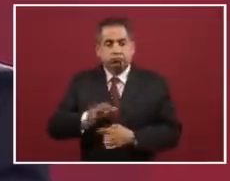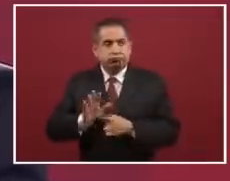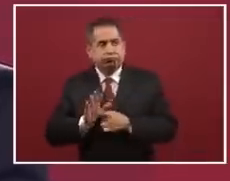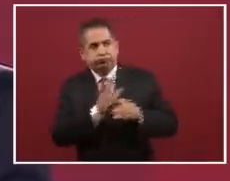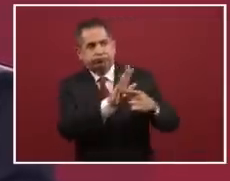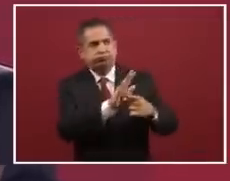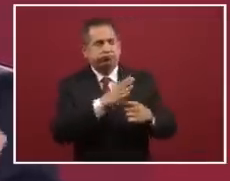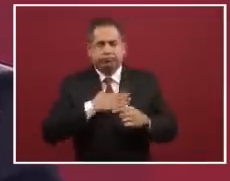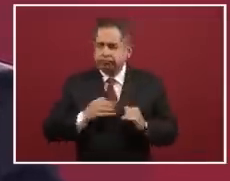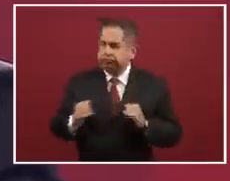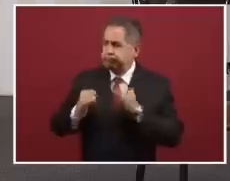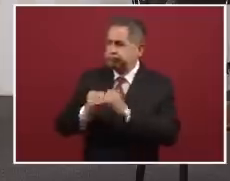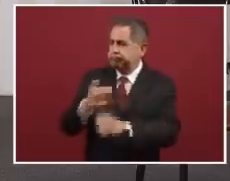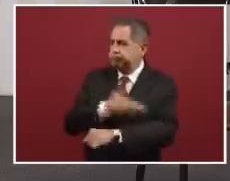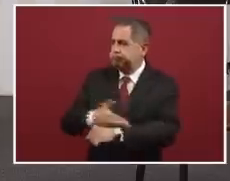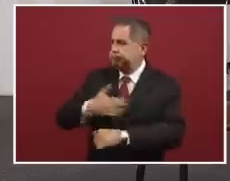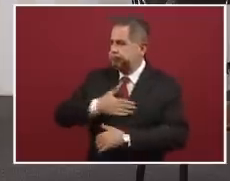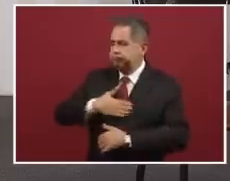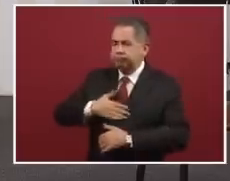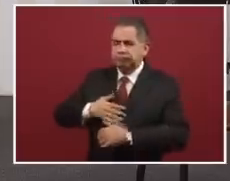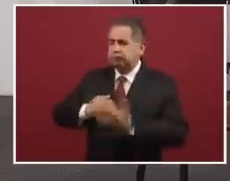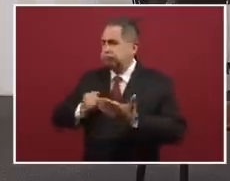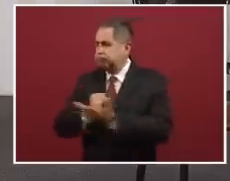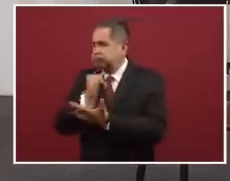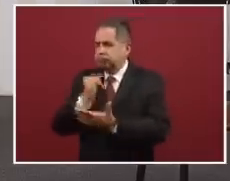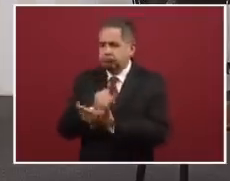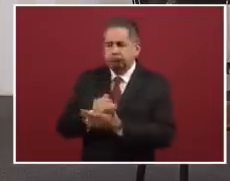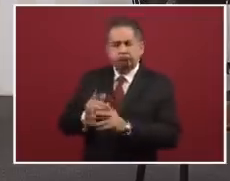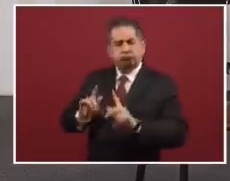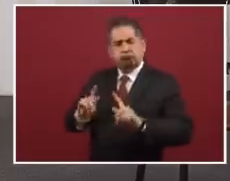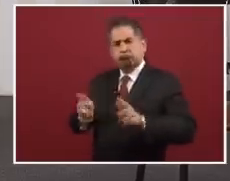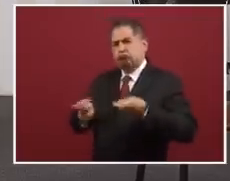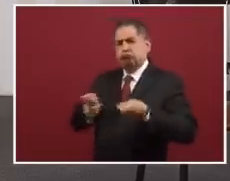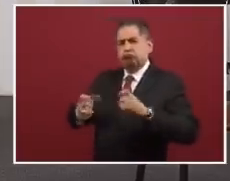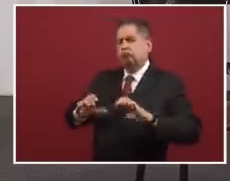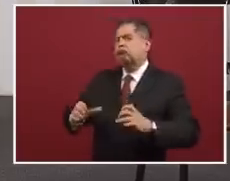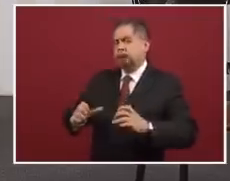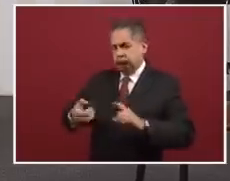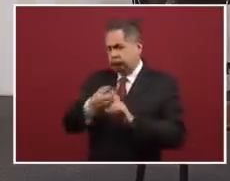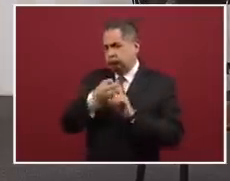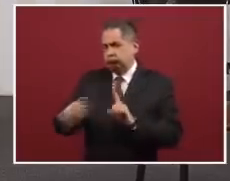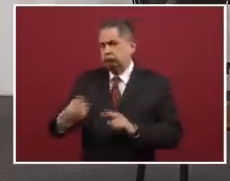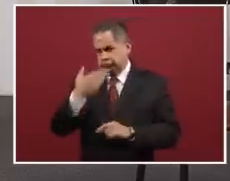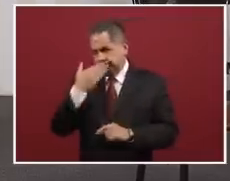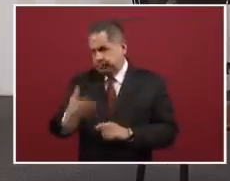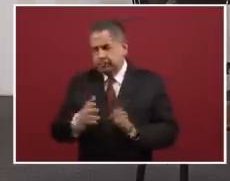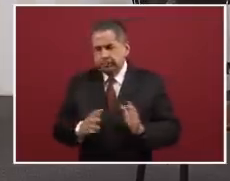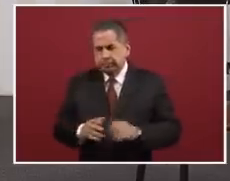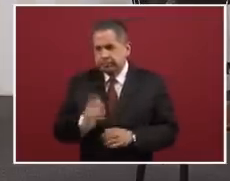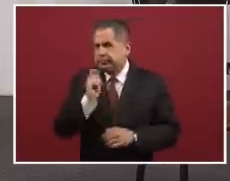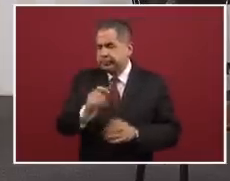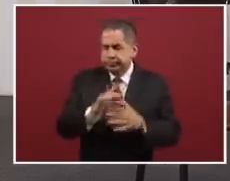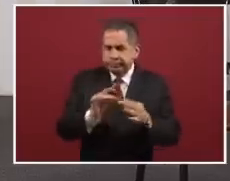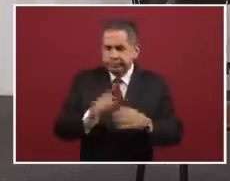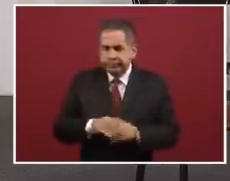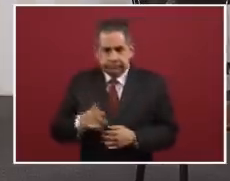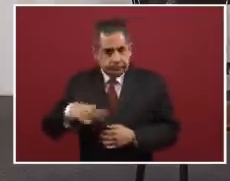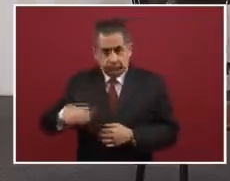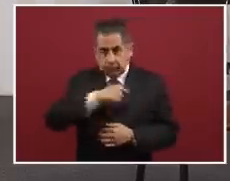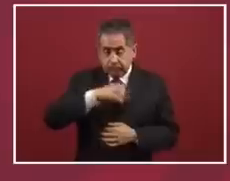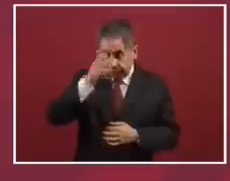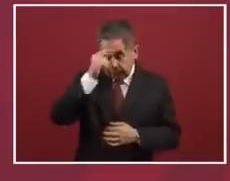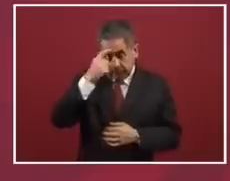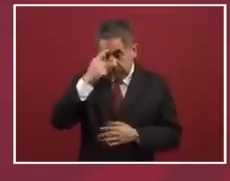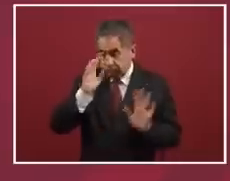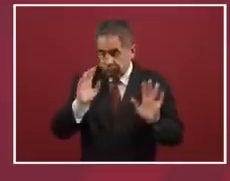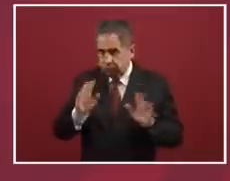nuestras instituciones y nuestras decisiones, regular el flujo migratorio, que por cierto, yo creo que todos estamos de acuerdo en que así